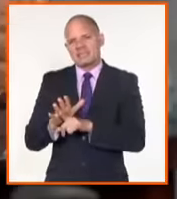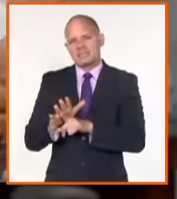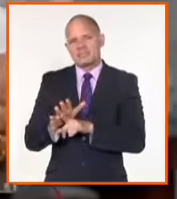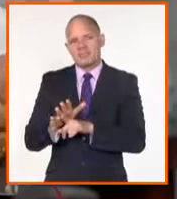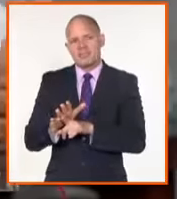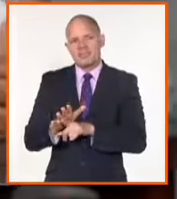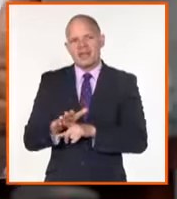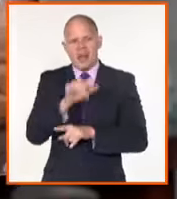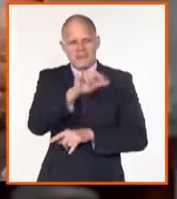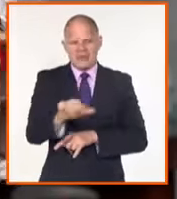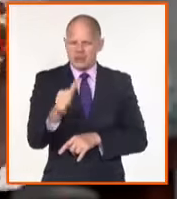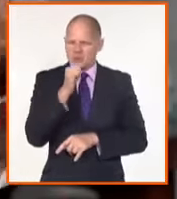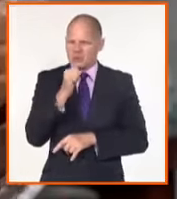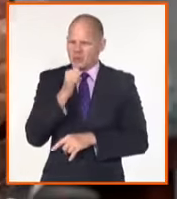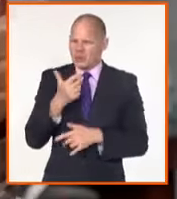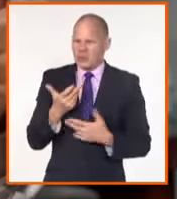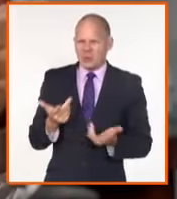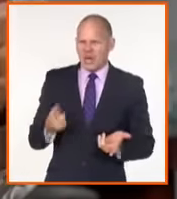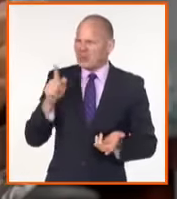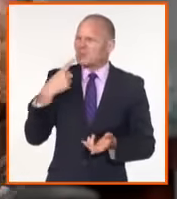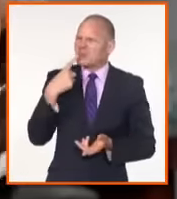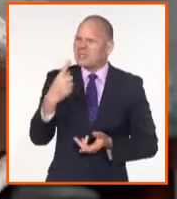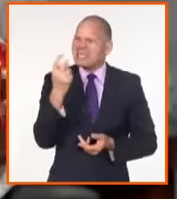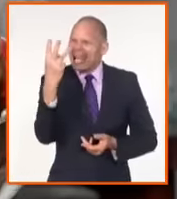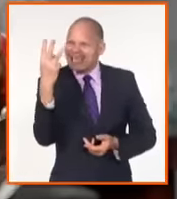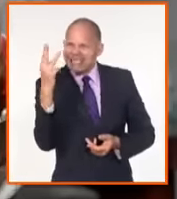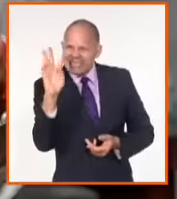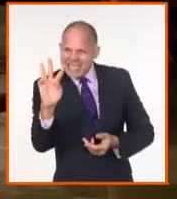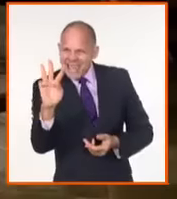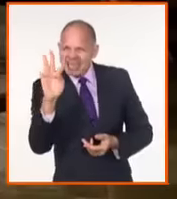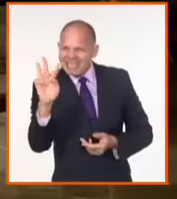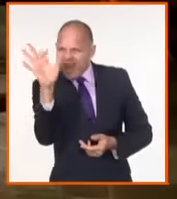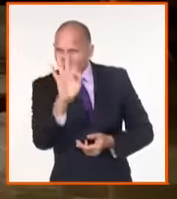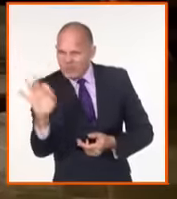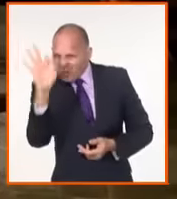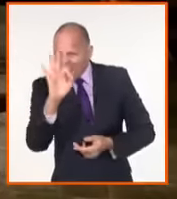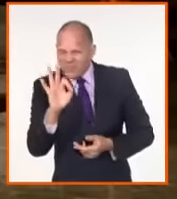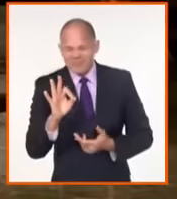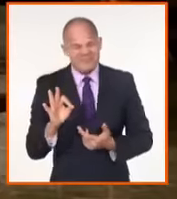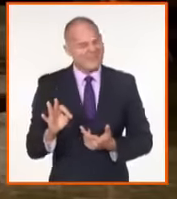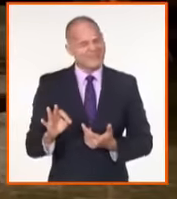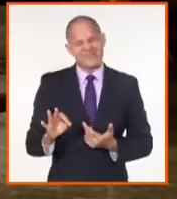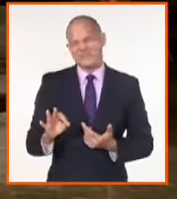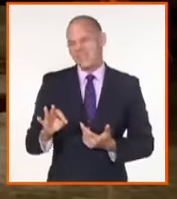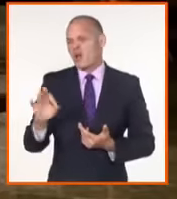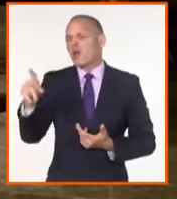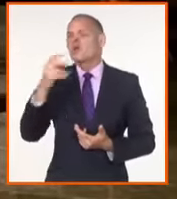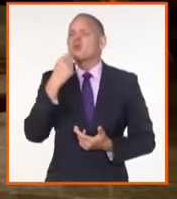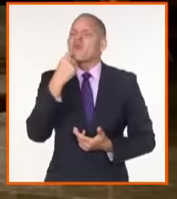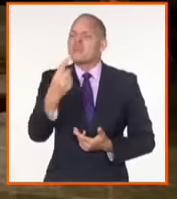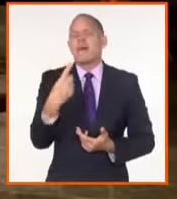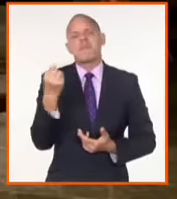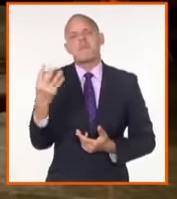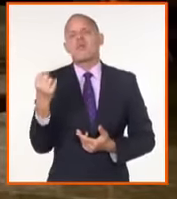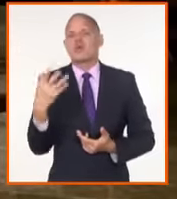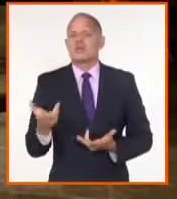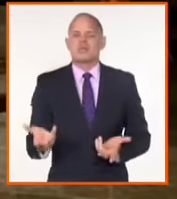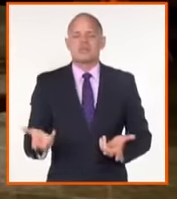tantos factores exteriores? Porque después vinieron apagones de los más fuertes que hemos tenido. Bueno, antes de llegar a